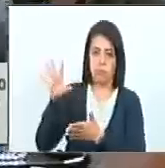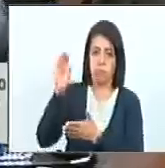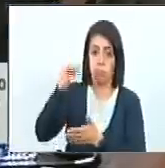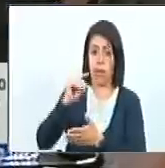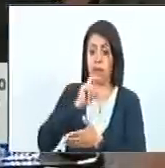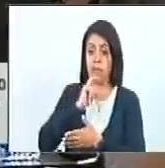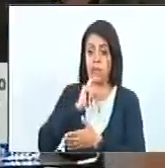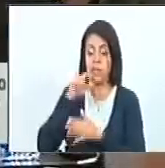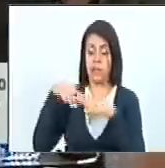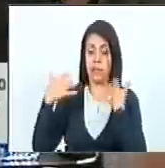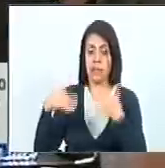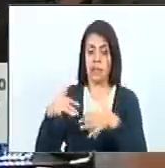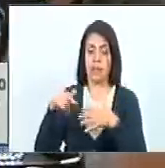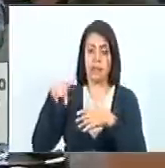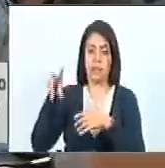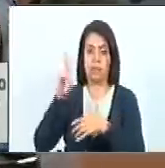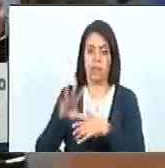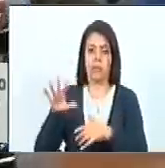más oscuras.